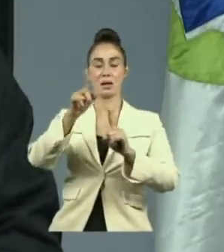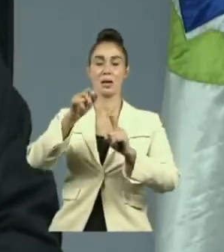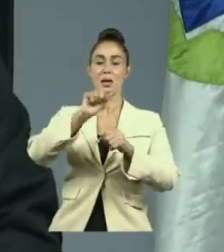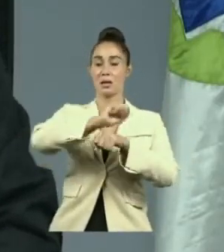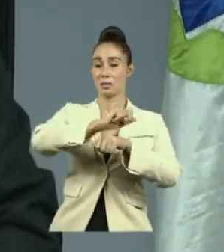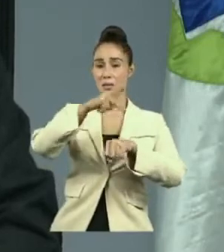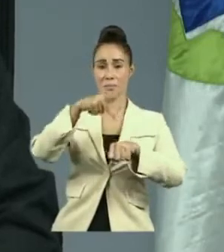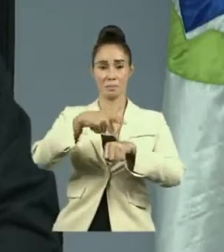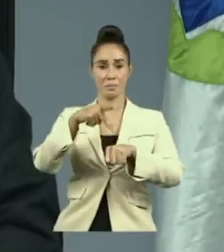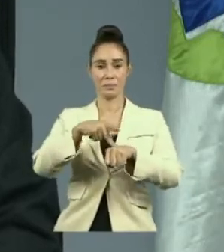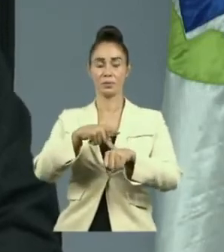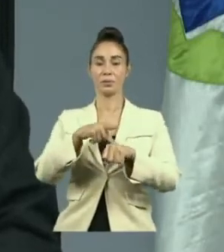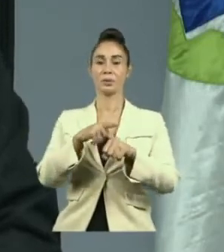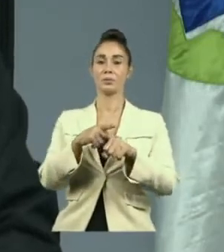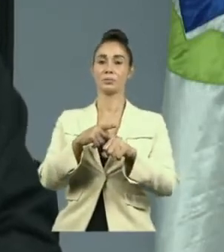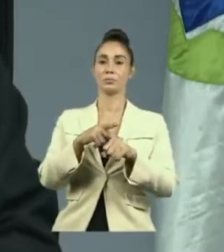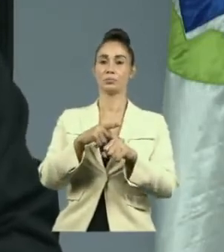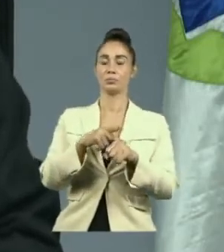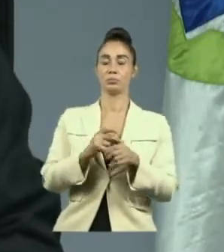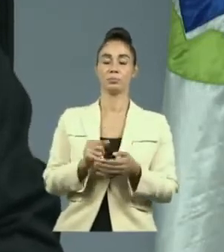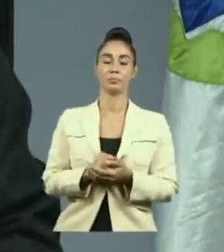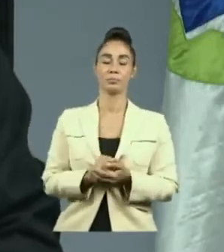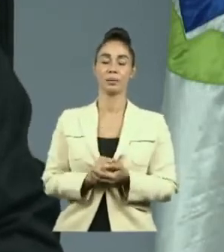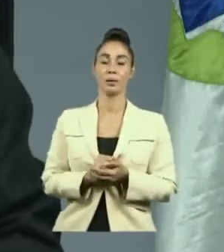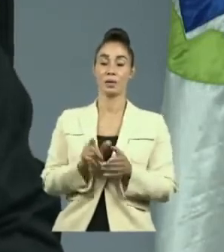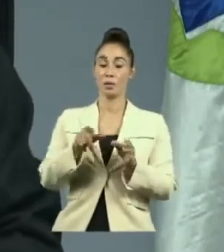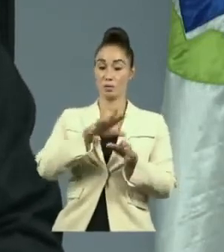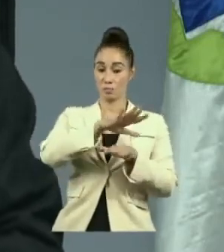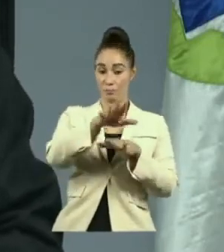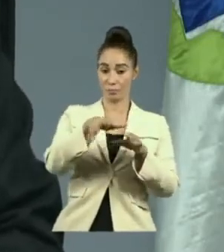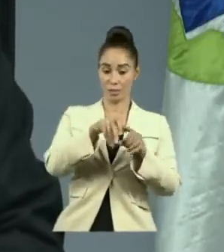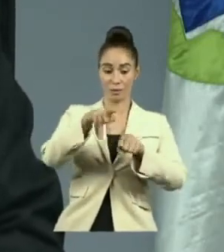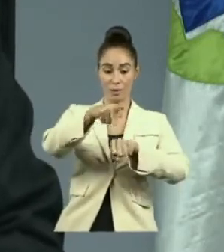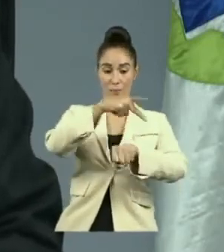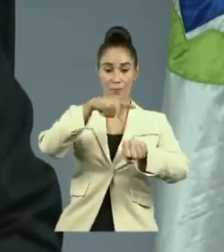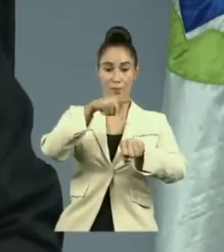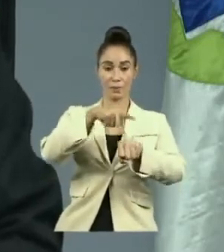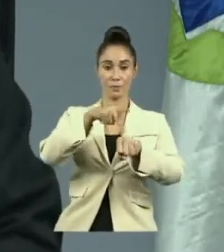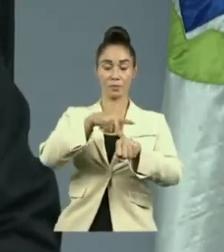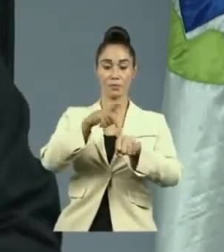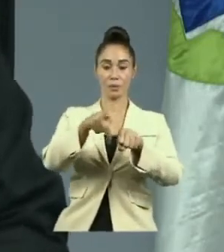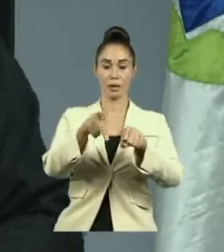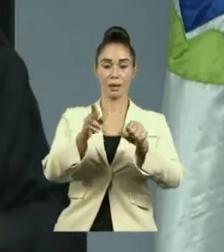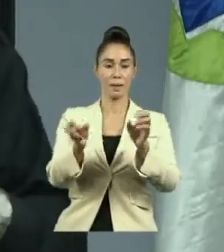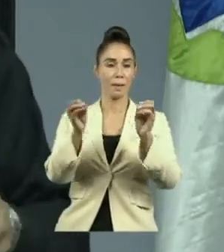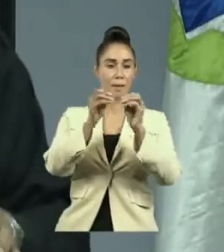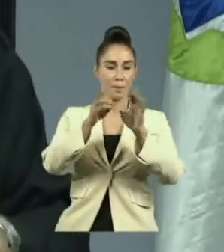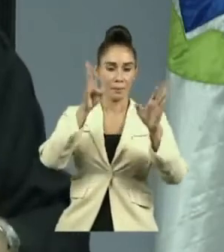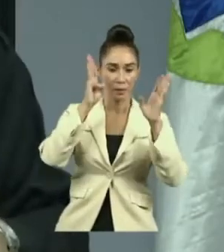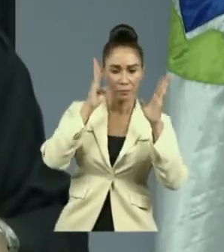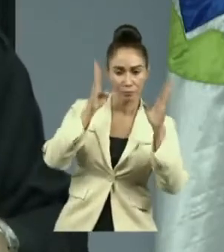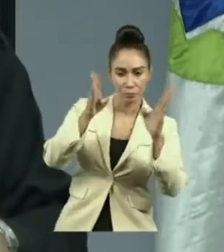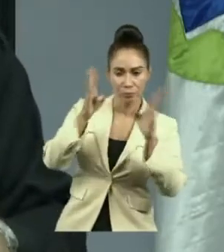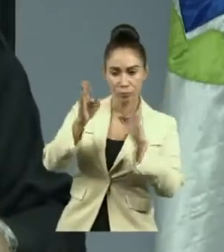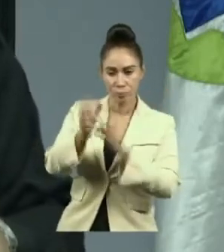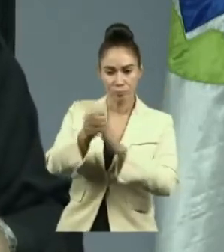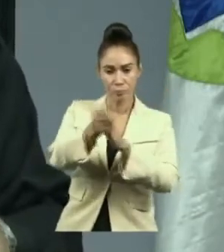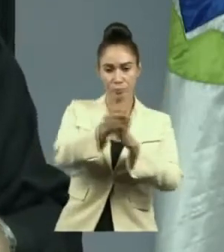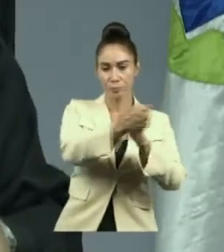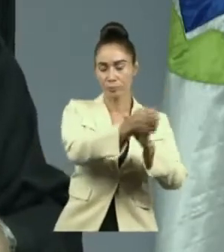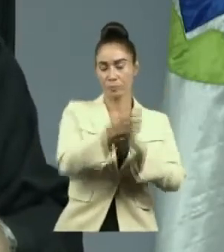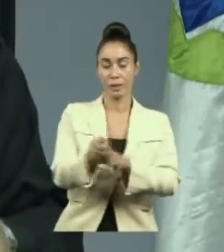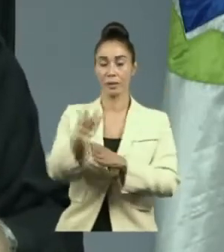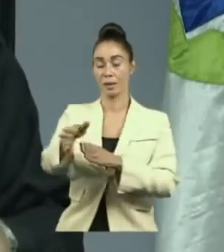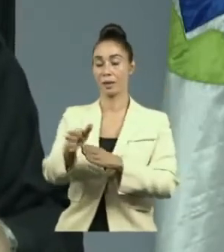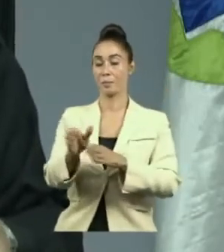san pedro macorís que son los que usamos de indicadores para el seguimiento